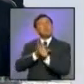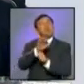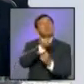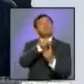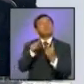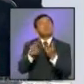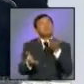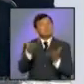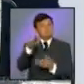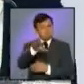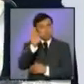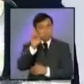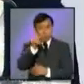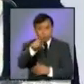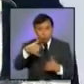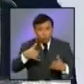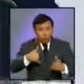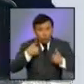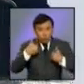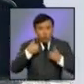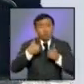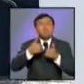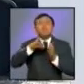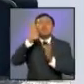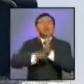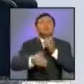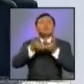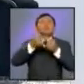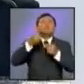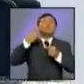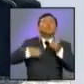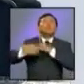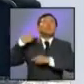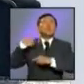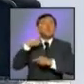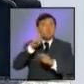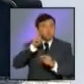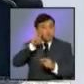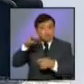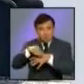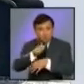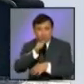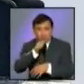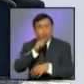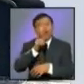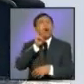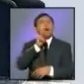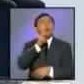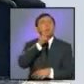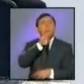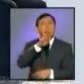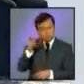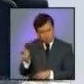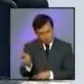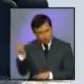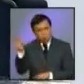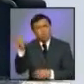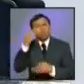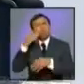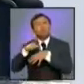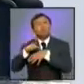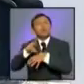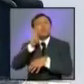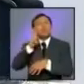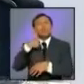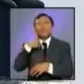el pobre tipo se dan cuenta cómo se traba yo me trabo mucho pero yo no quiero ser presidente Esa es la diferencia